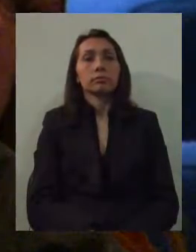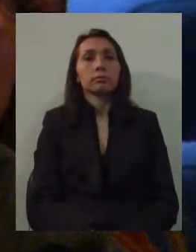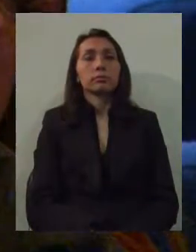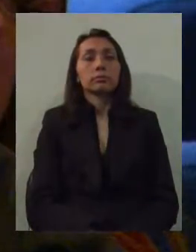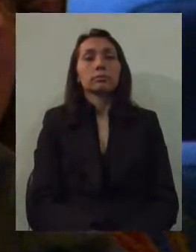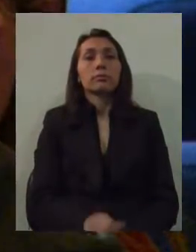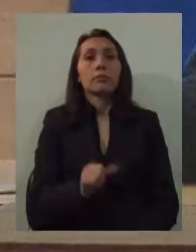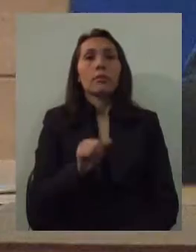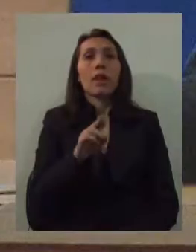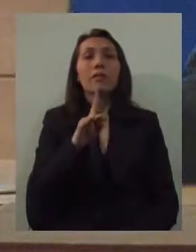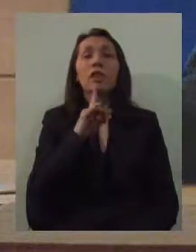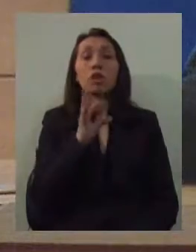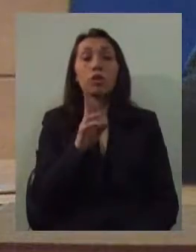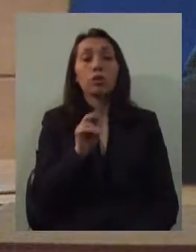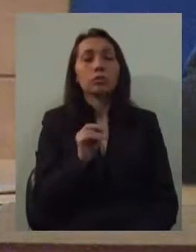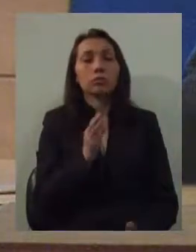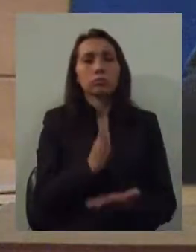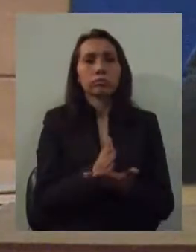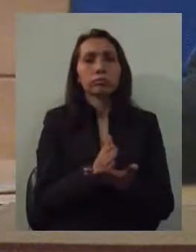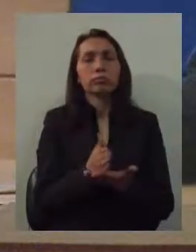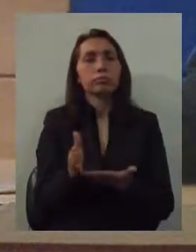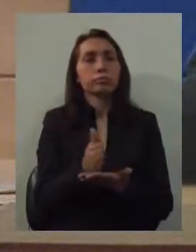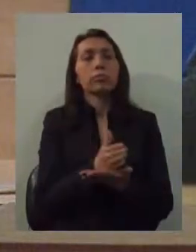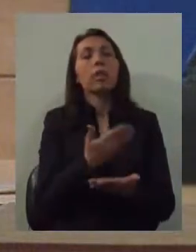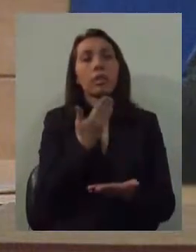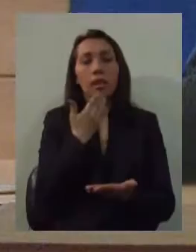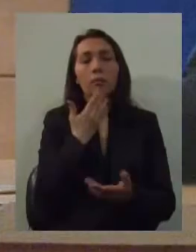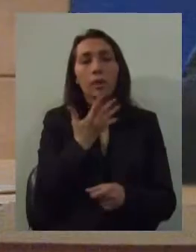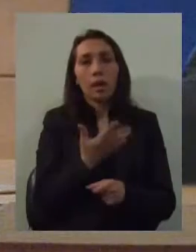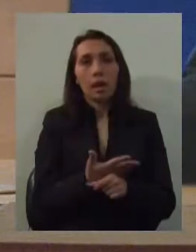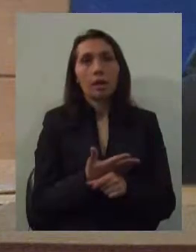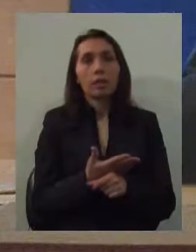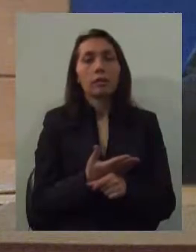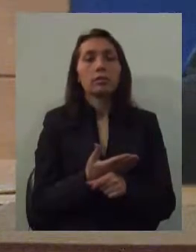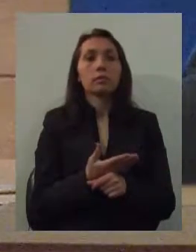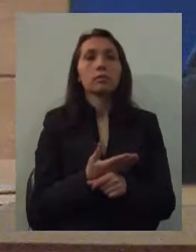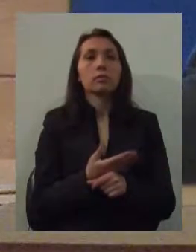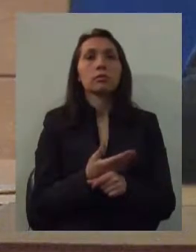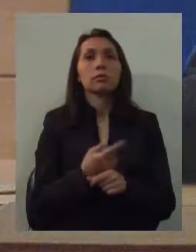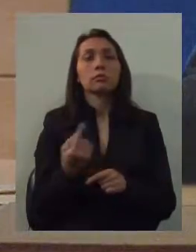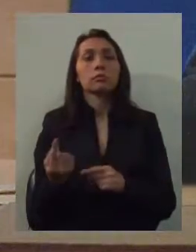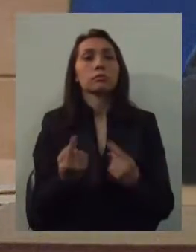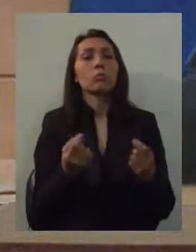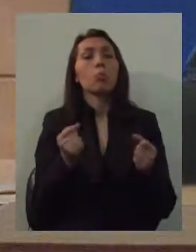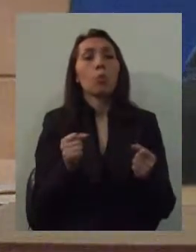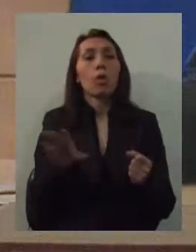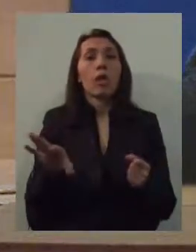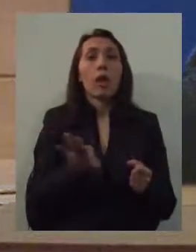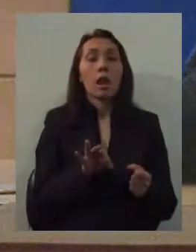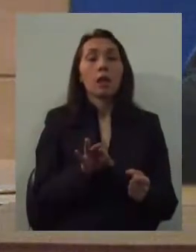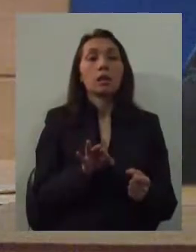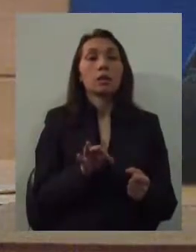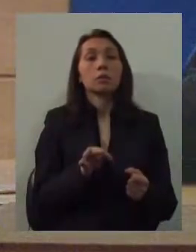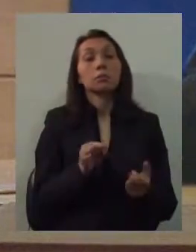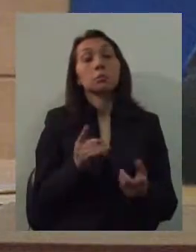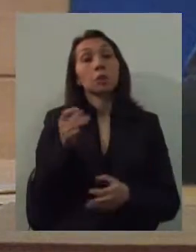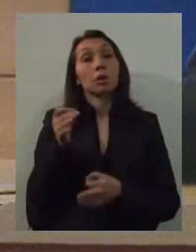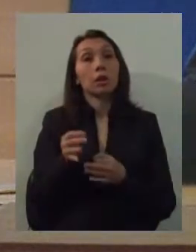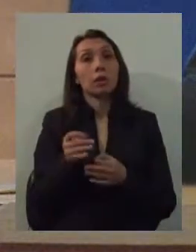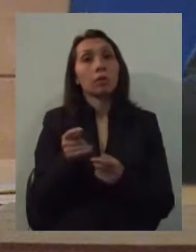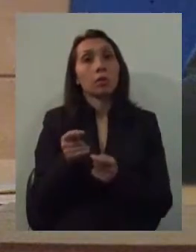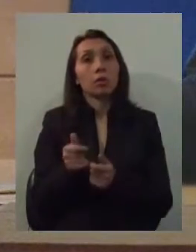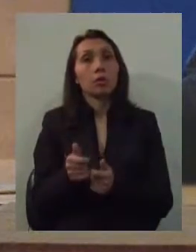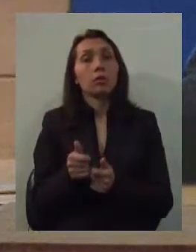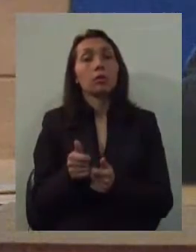derecho. Claro. En efecto, nosotros también tenemos, por supuesto que las partes pueden haber elegido como tribunal competente